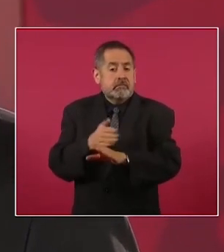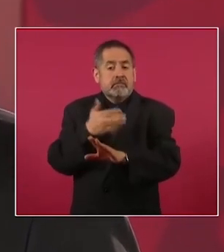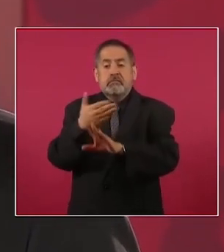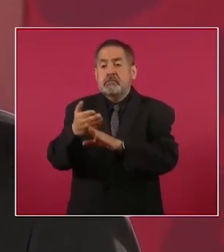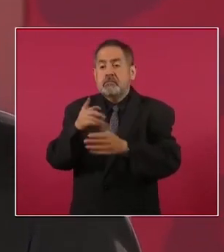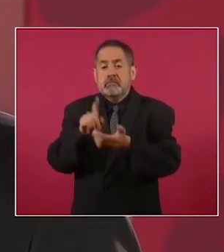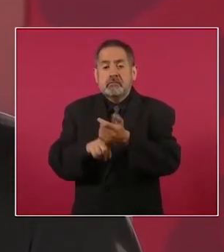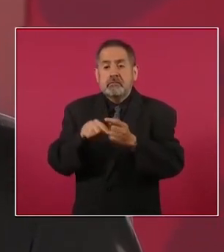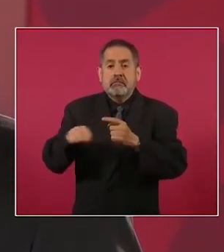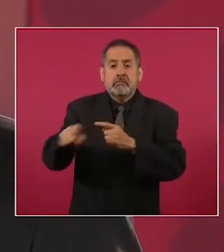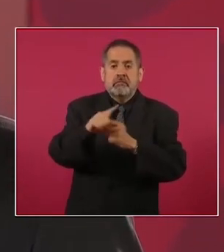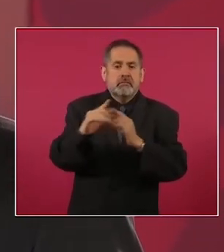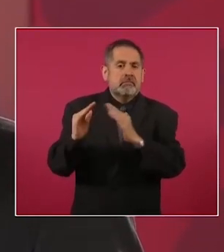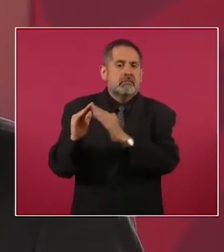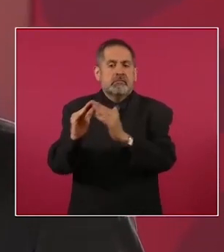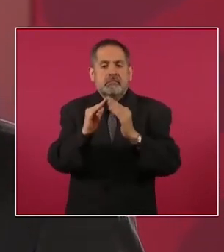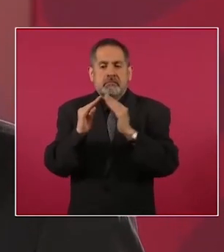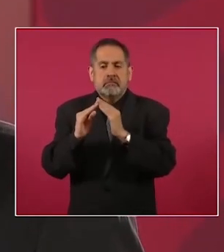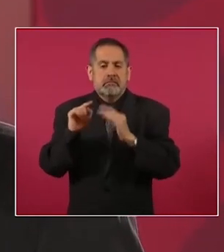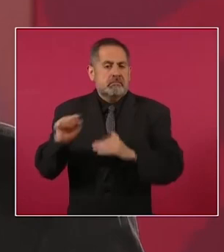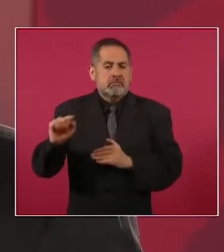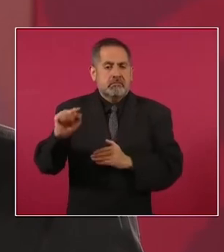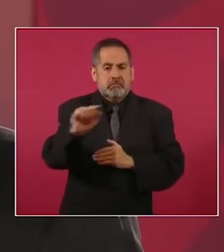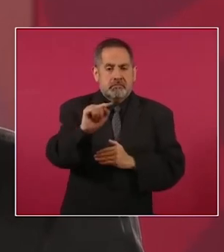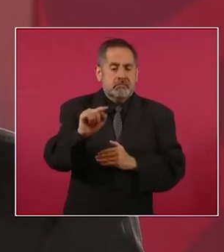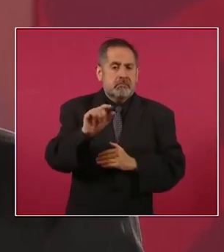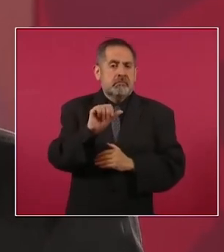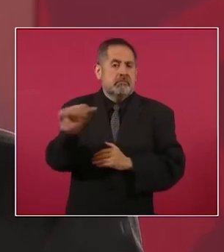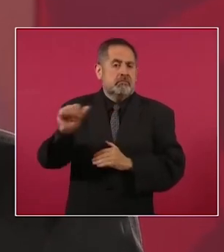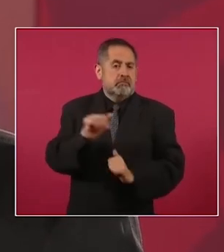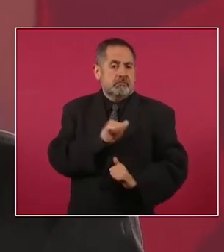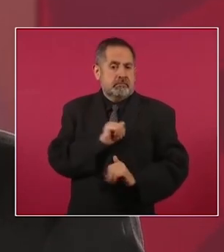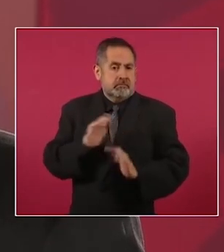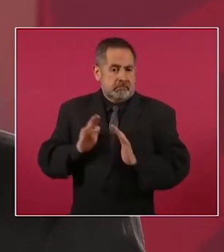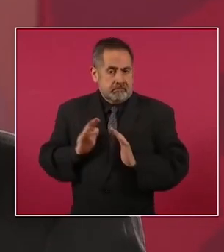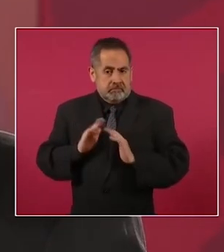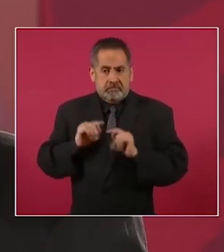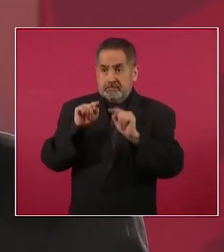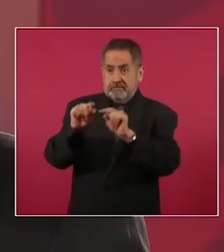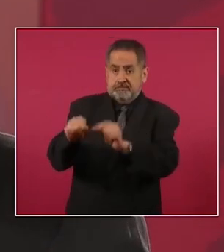a unidades habitacionales de militares,